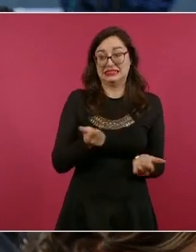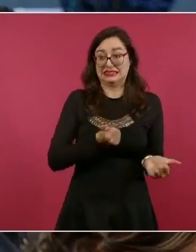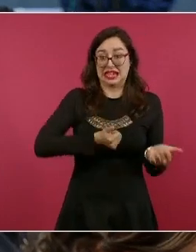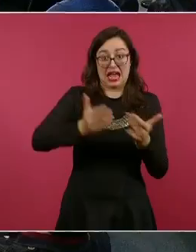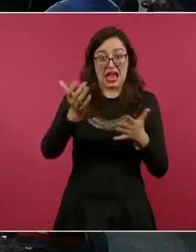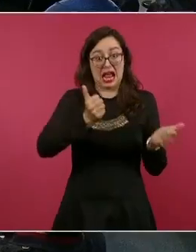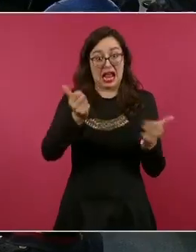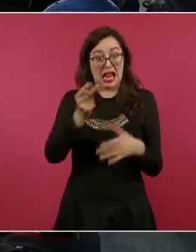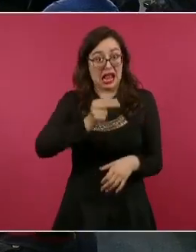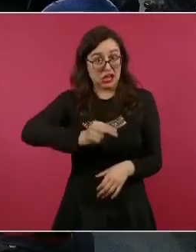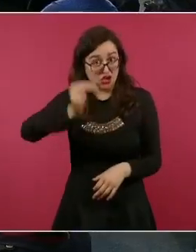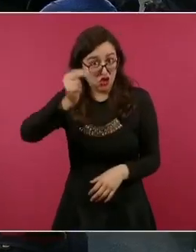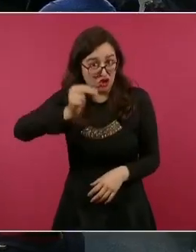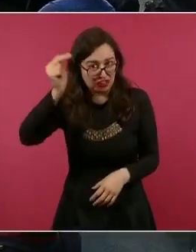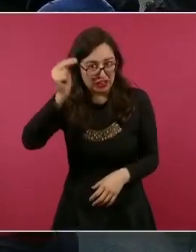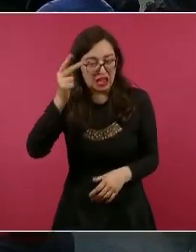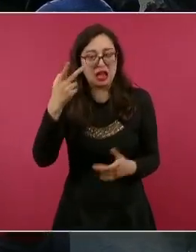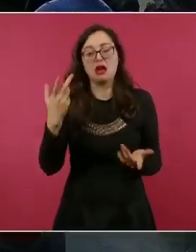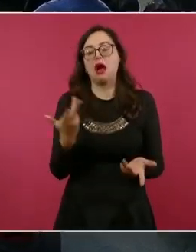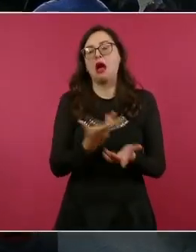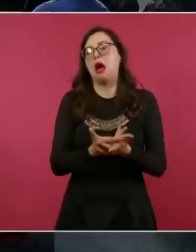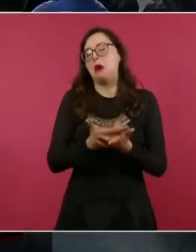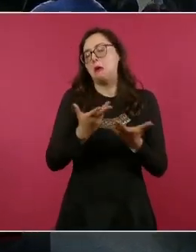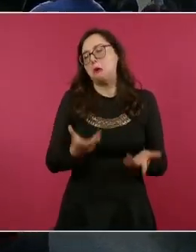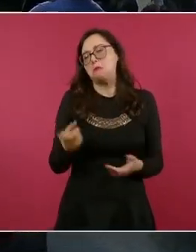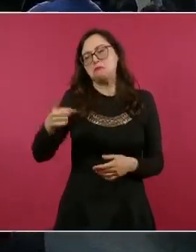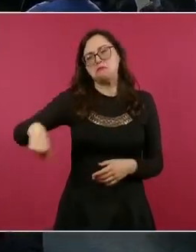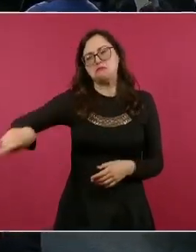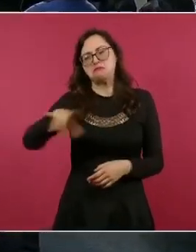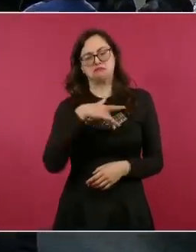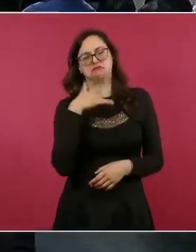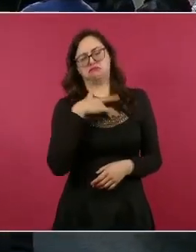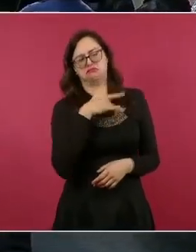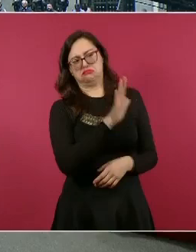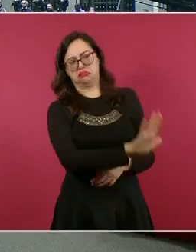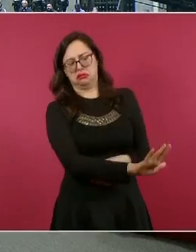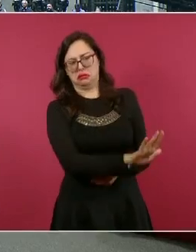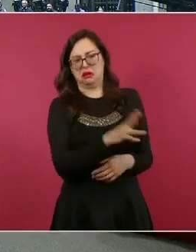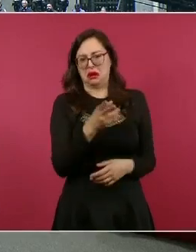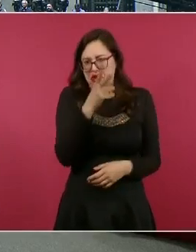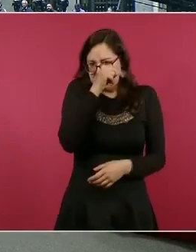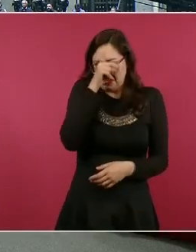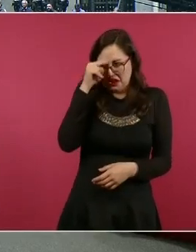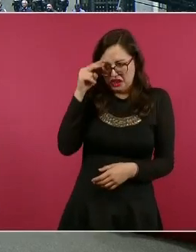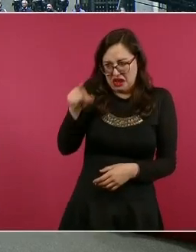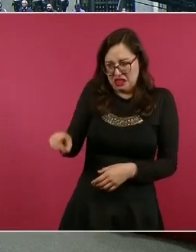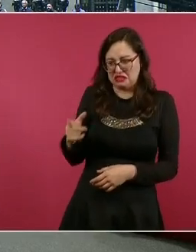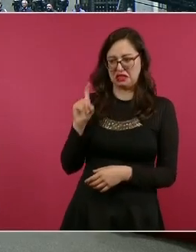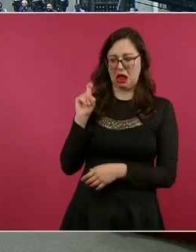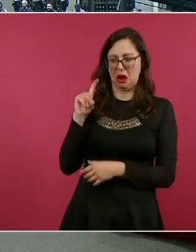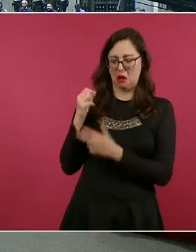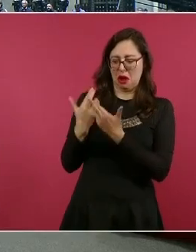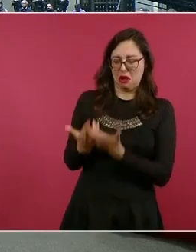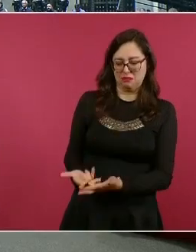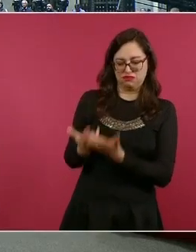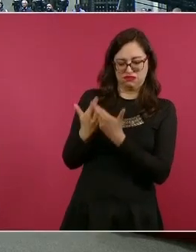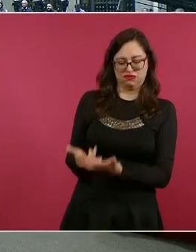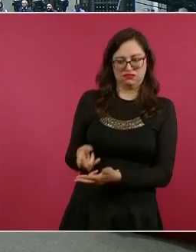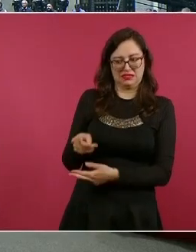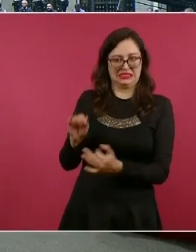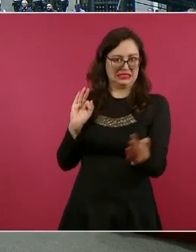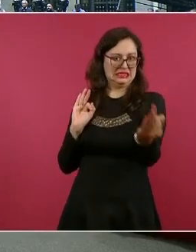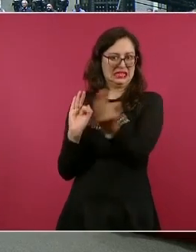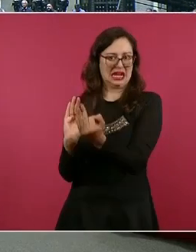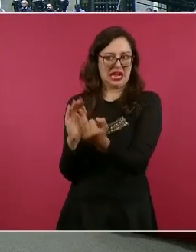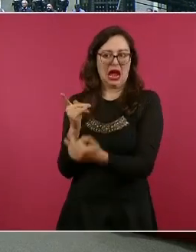lleve agua de Nayarit hasta Baja California, pasando naturalmente por Sonora, por Sinaloa, y que al